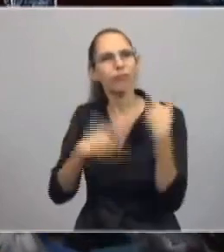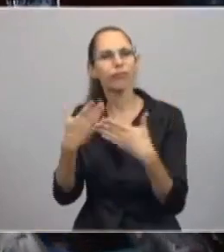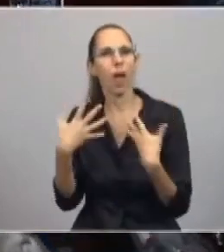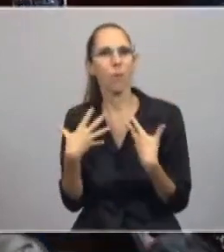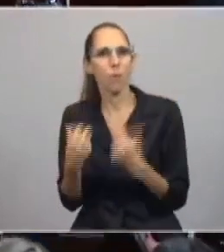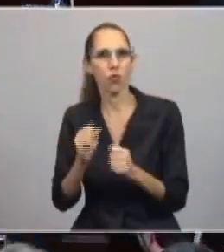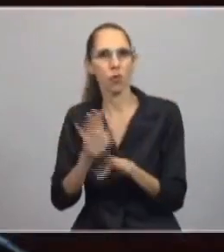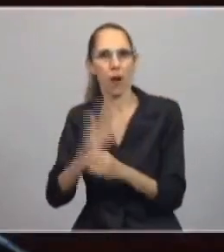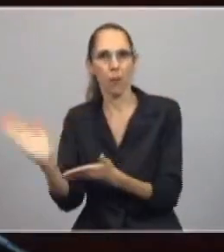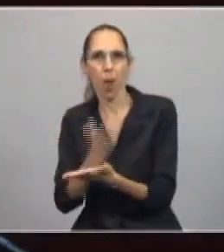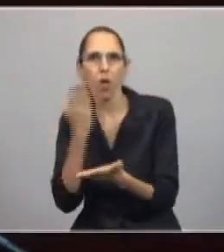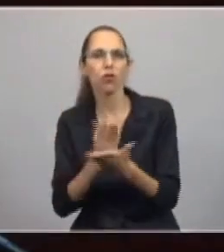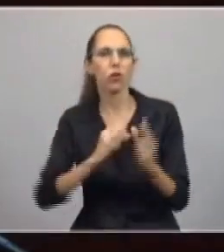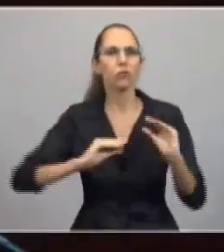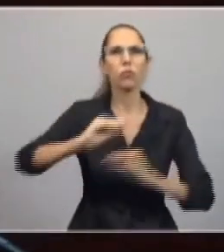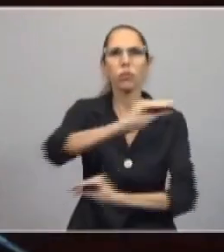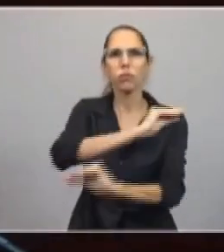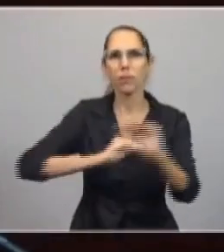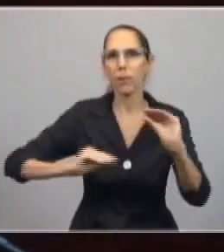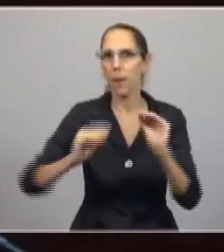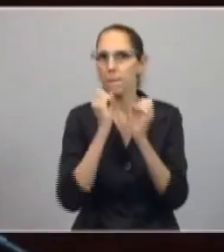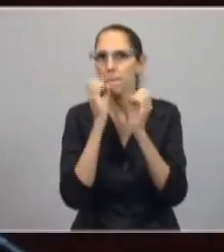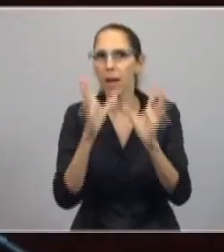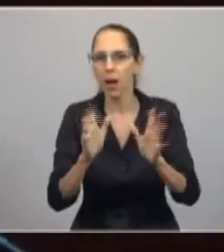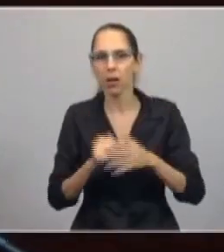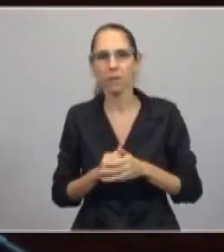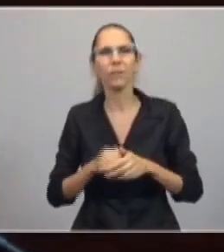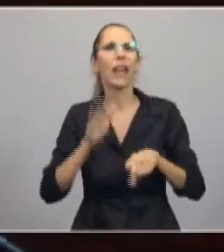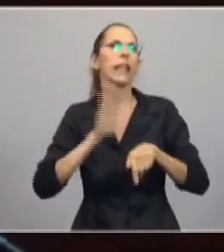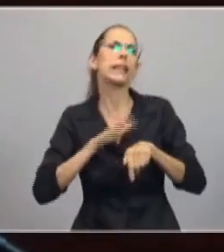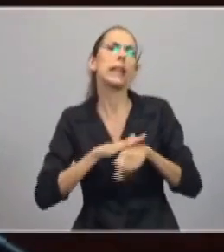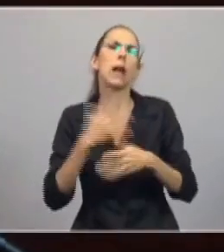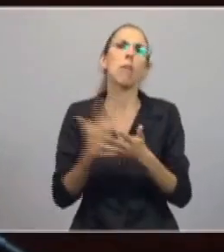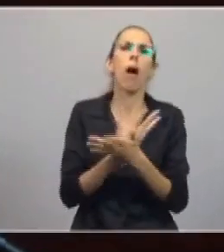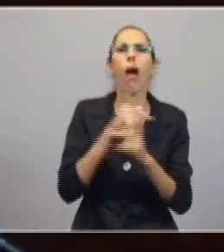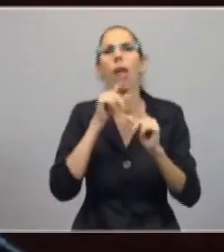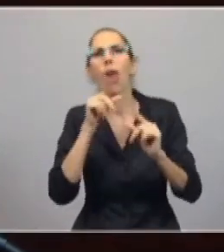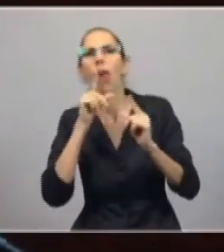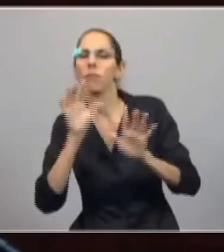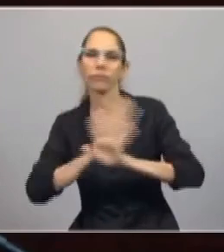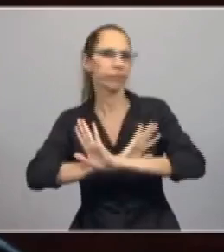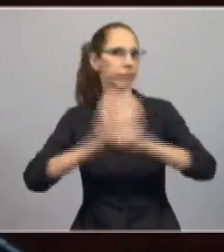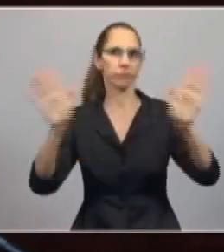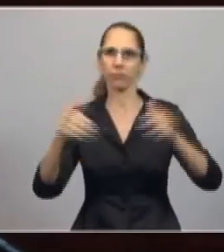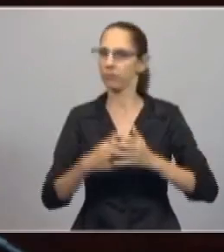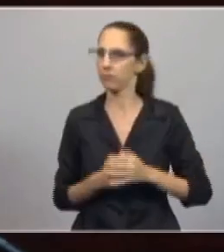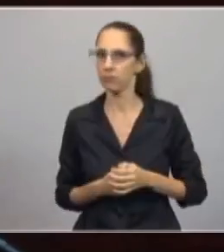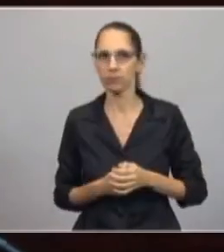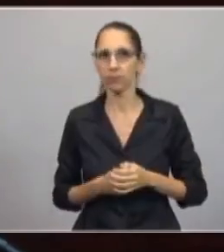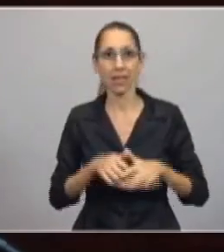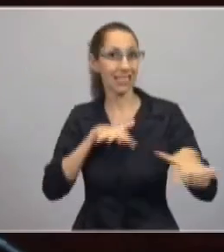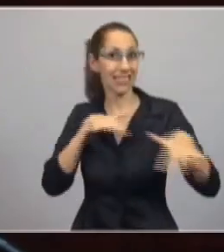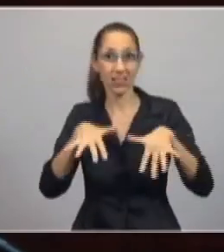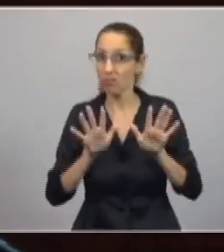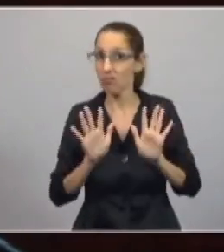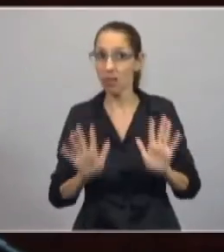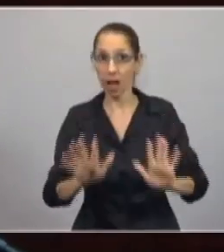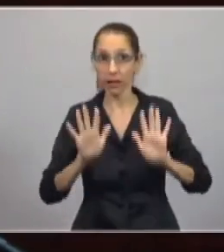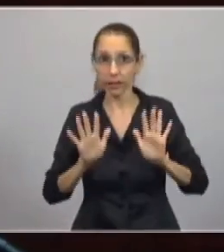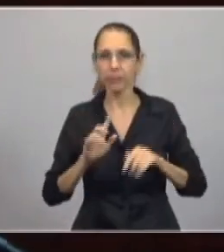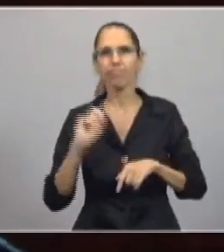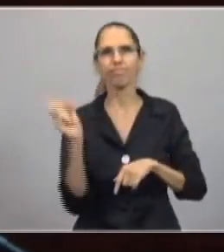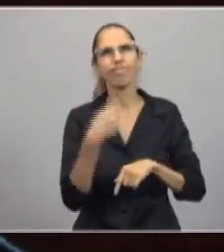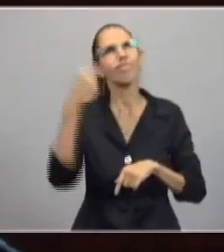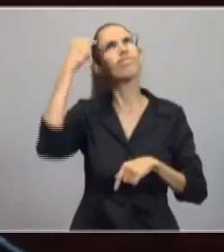y a repartir mejor. No hay tiempo para lamentarse. Frente a estas nuevas circunstancias, la pregunta que guía